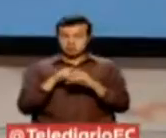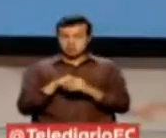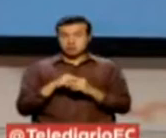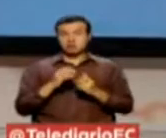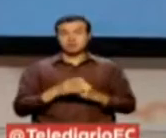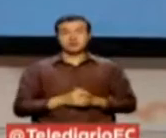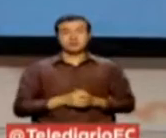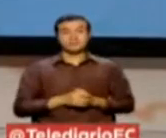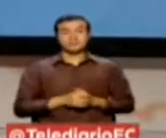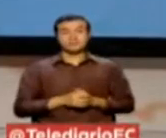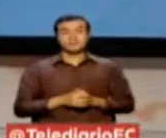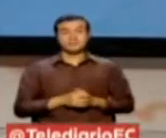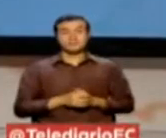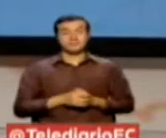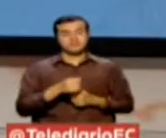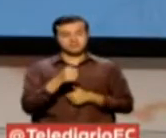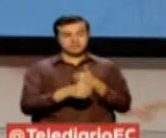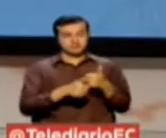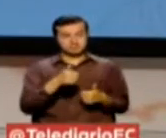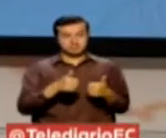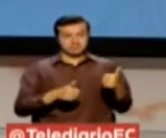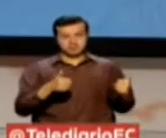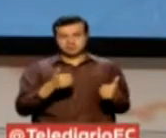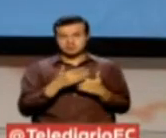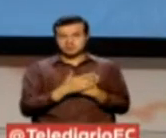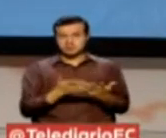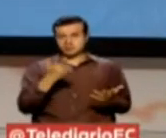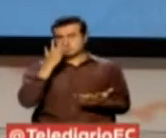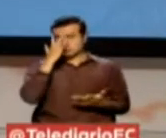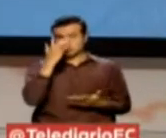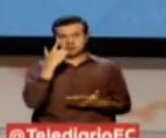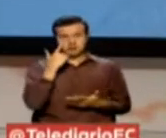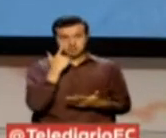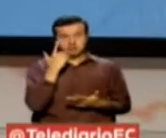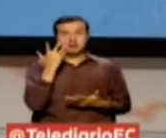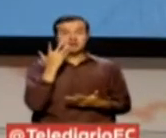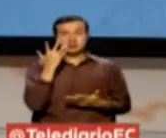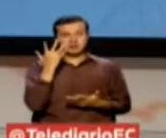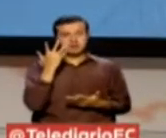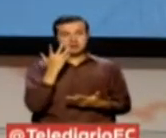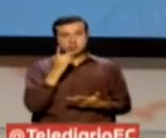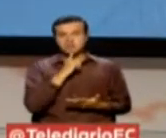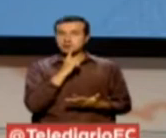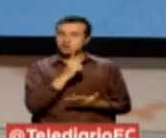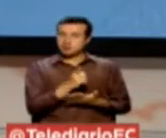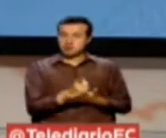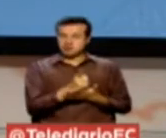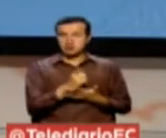Sí. La postulación se debe justamente en tratar de rescatar